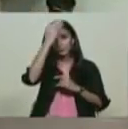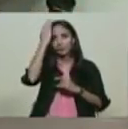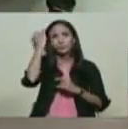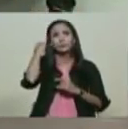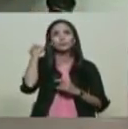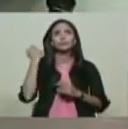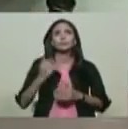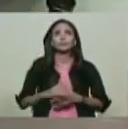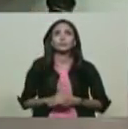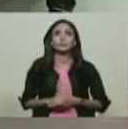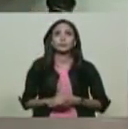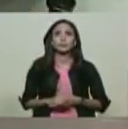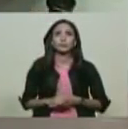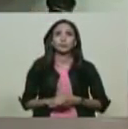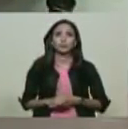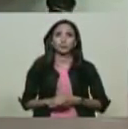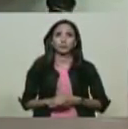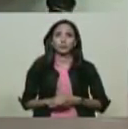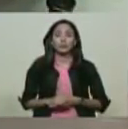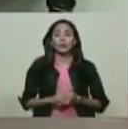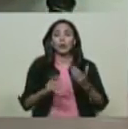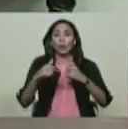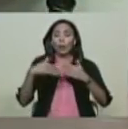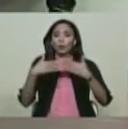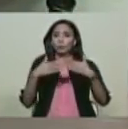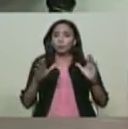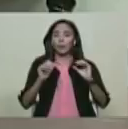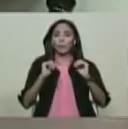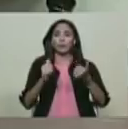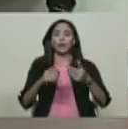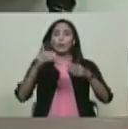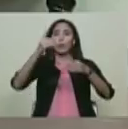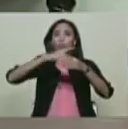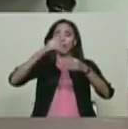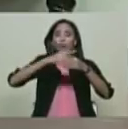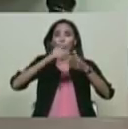Acabamos de, como yo les dije, abrir el registro. Y ya tenemos